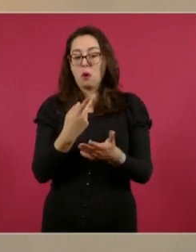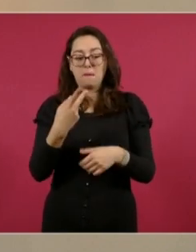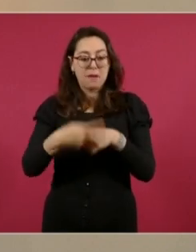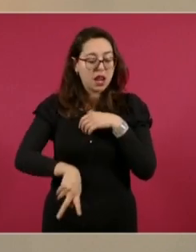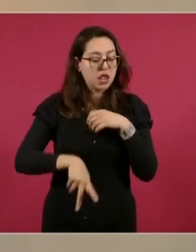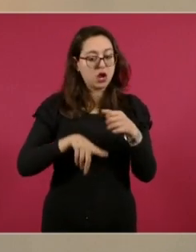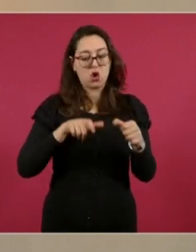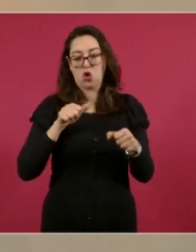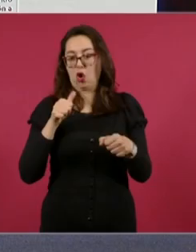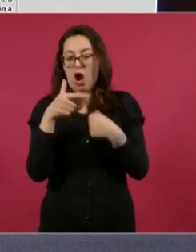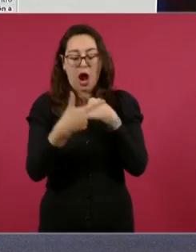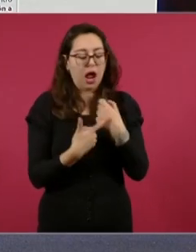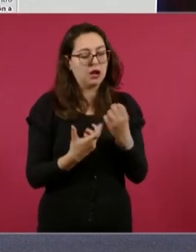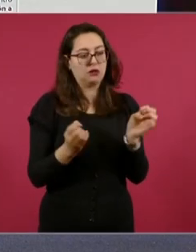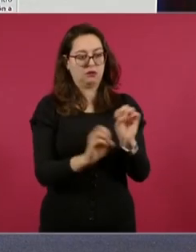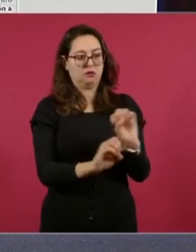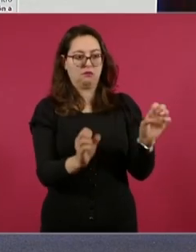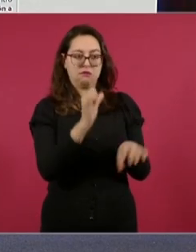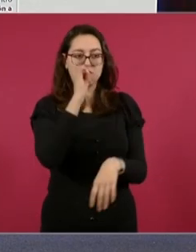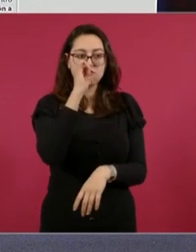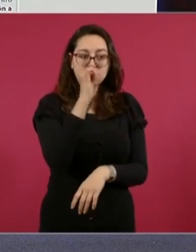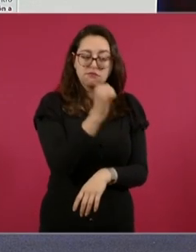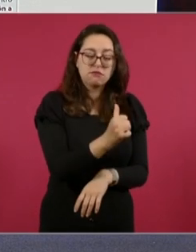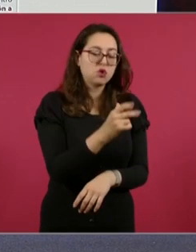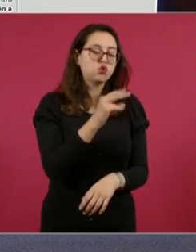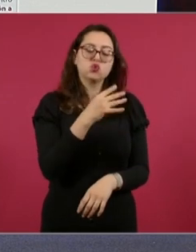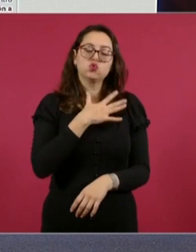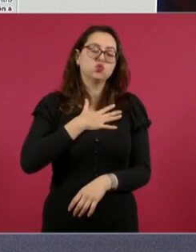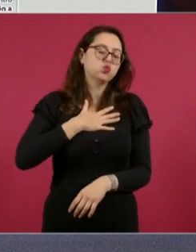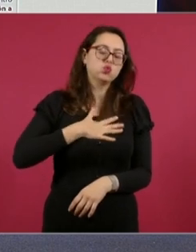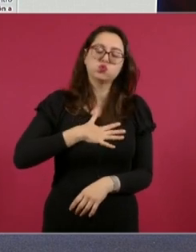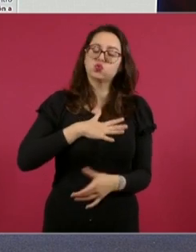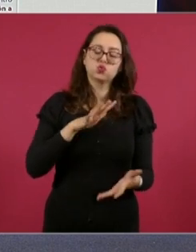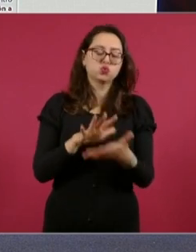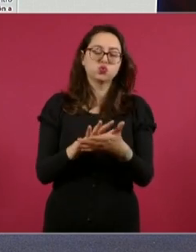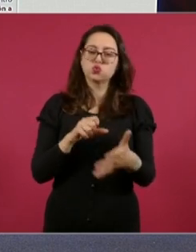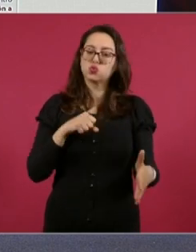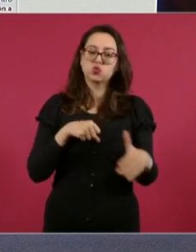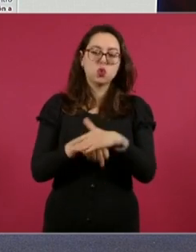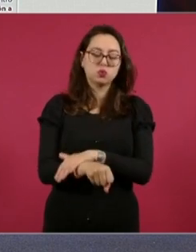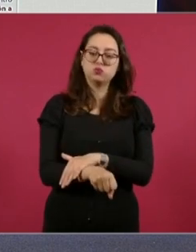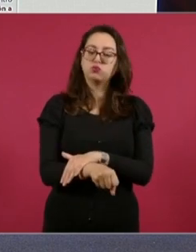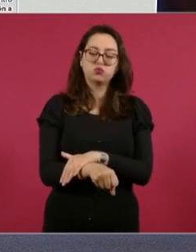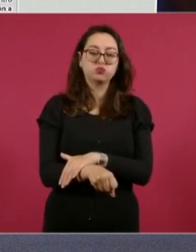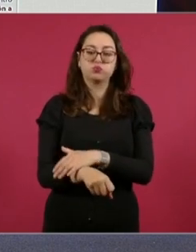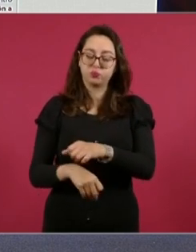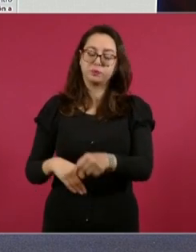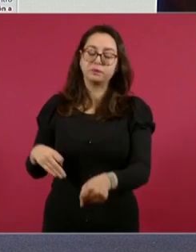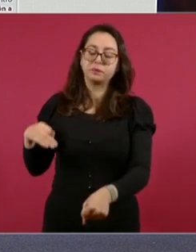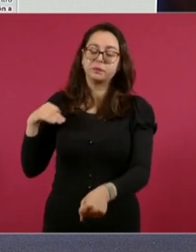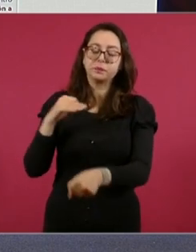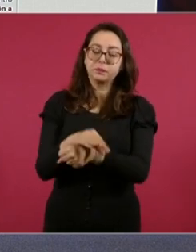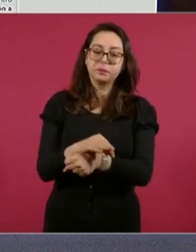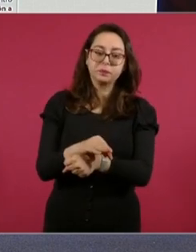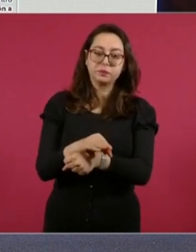de elementos participantes en el cateo. El Ministerio